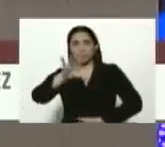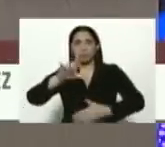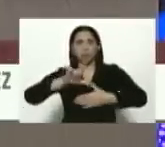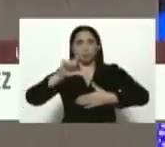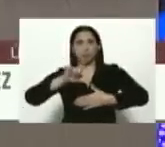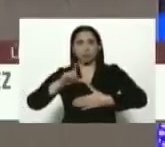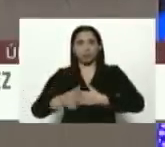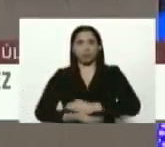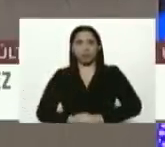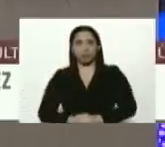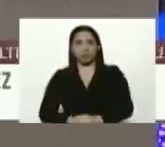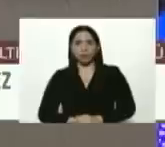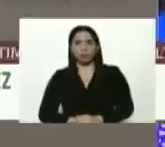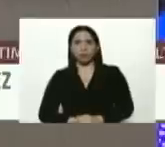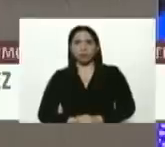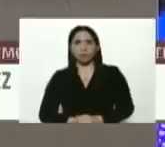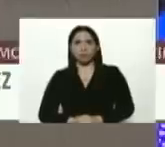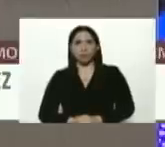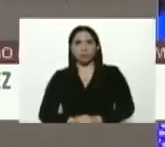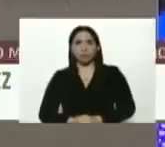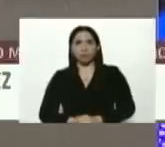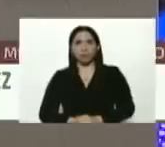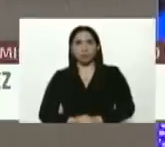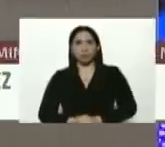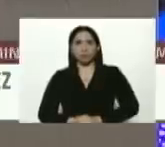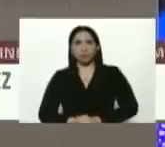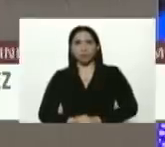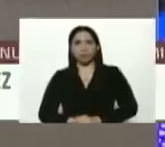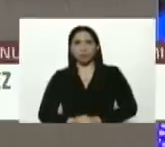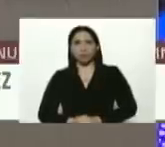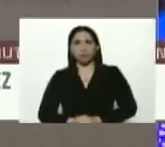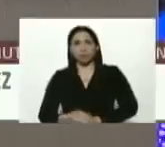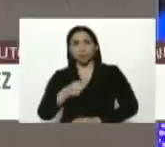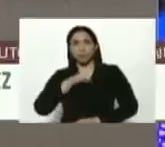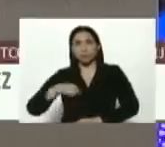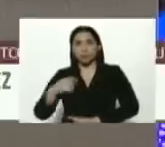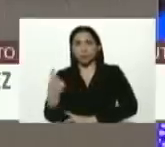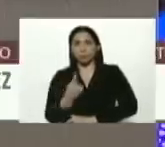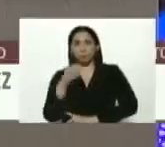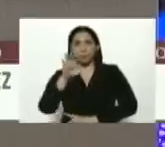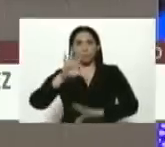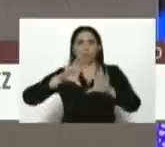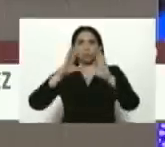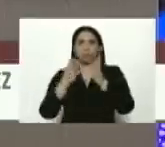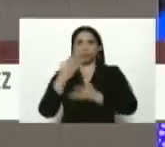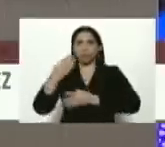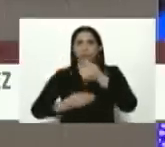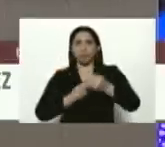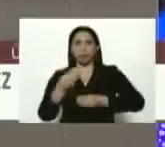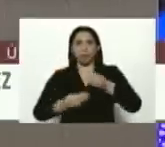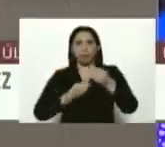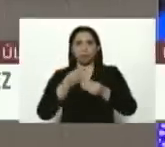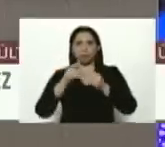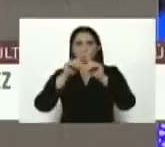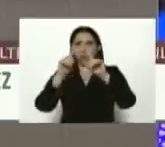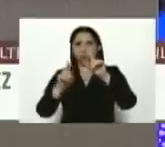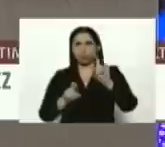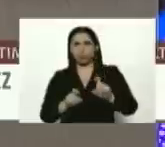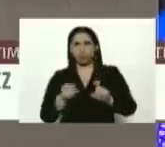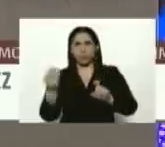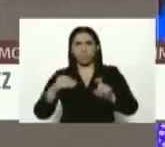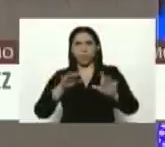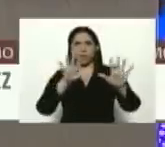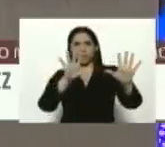más pruebas realiza por millón de habitantes. Somos el único país del mundo que ha realizado una encuesta donde más de 19 millones y